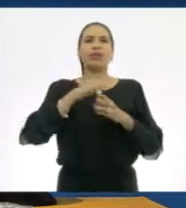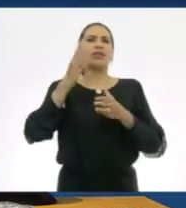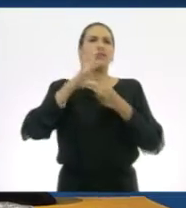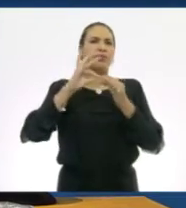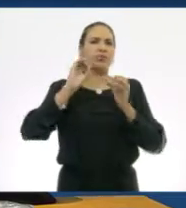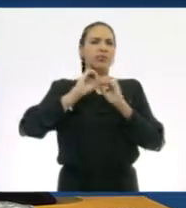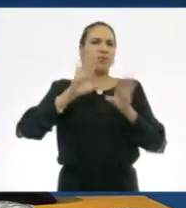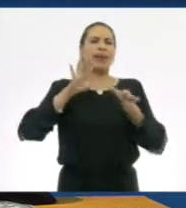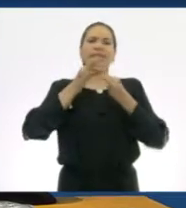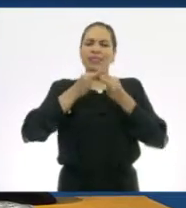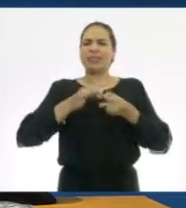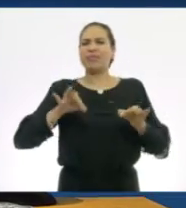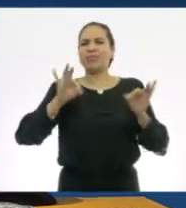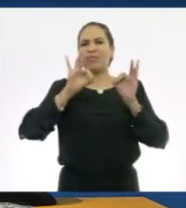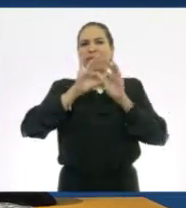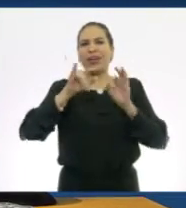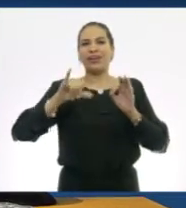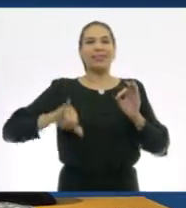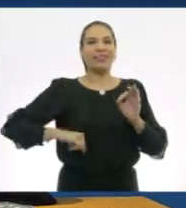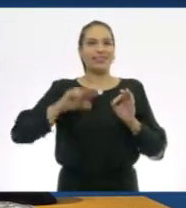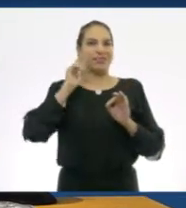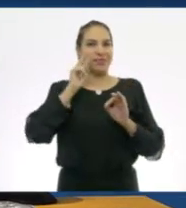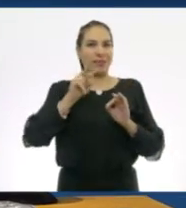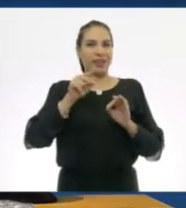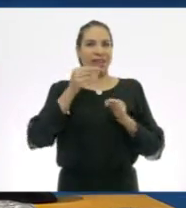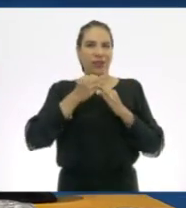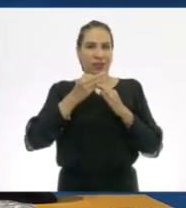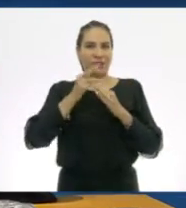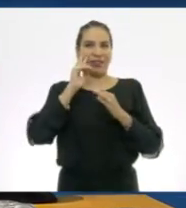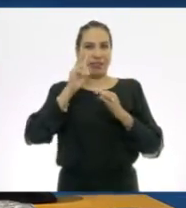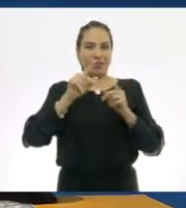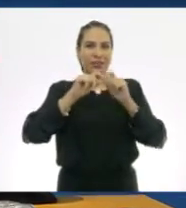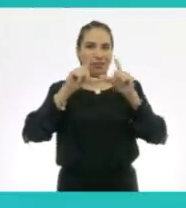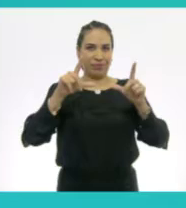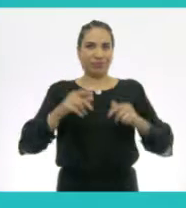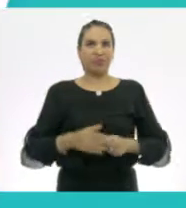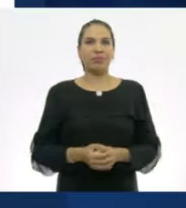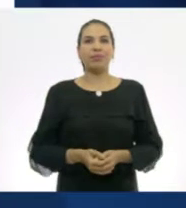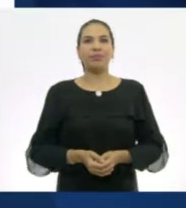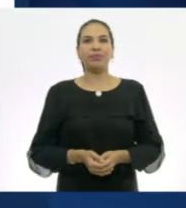nota muy interesante y que les voy a poner ahora mismo en su pantalla.